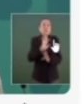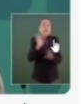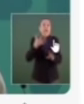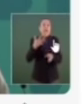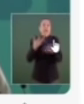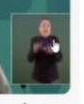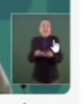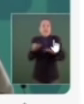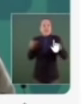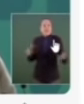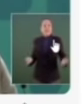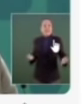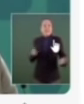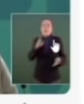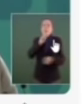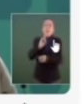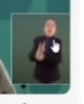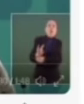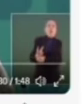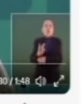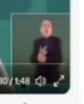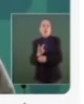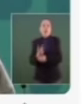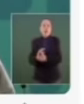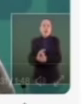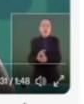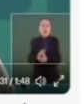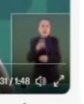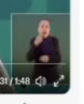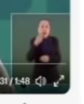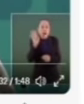porque ustedes se dedican a especular